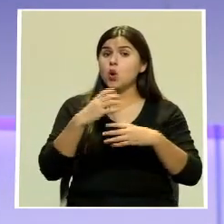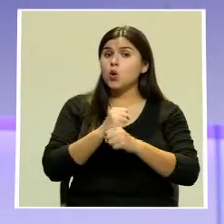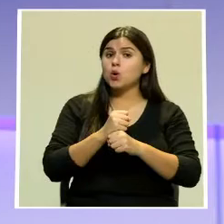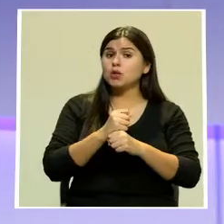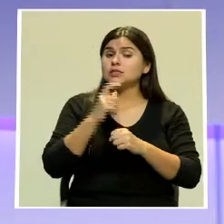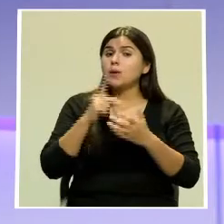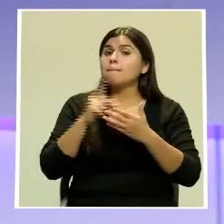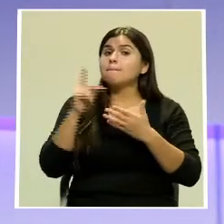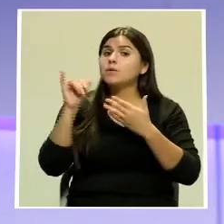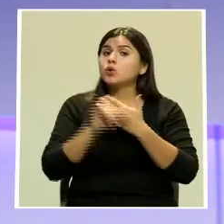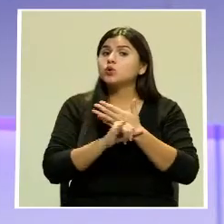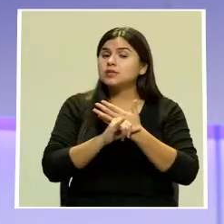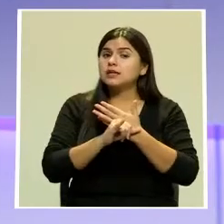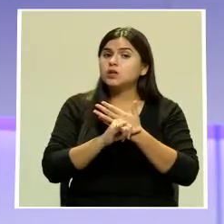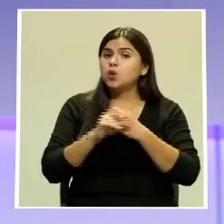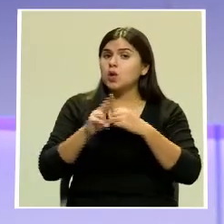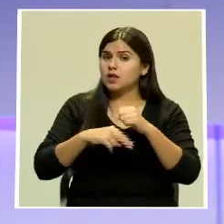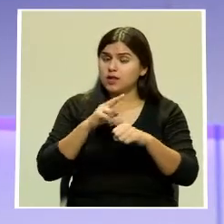que es quizá